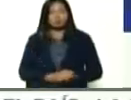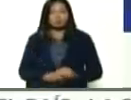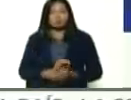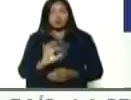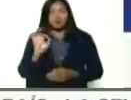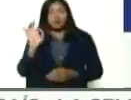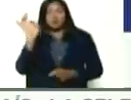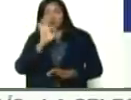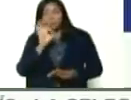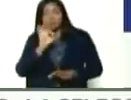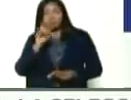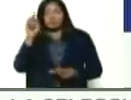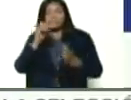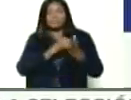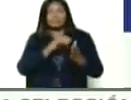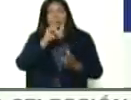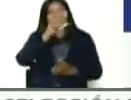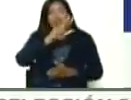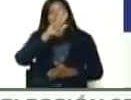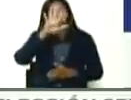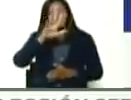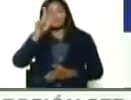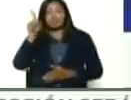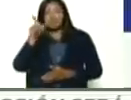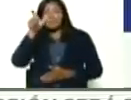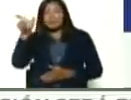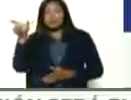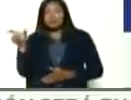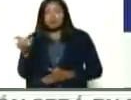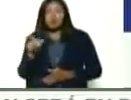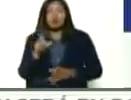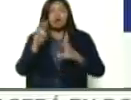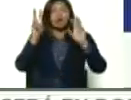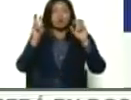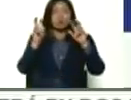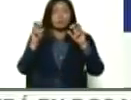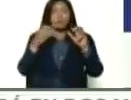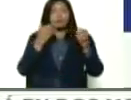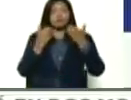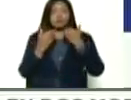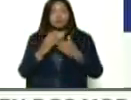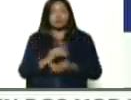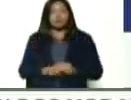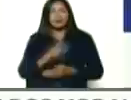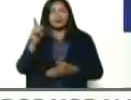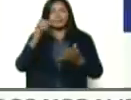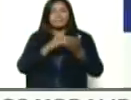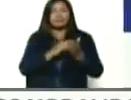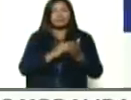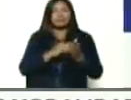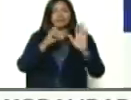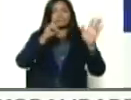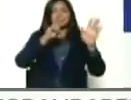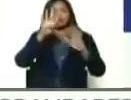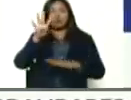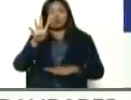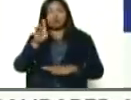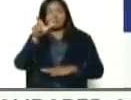mil 351 casos nuevos y 1.074 recuperados